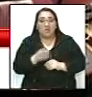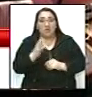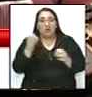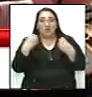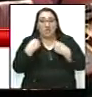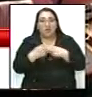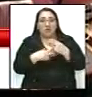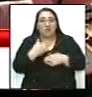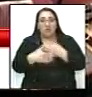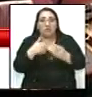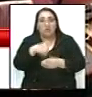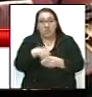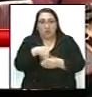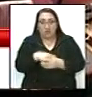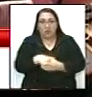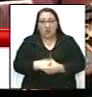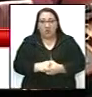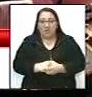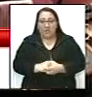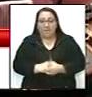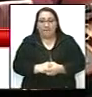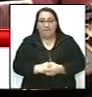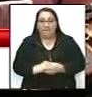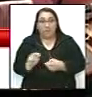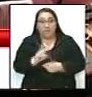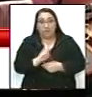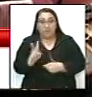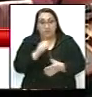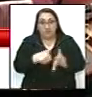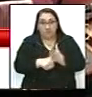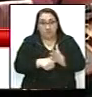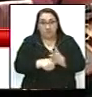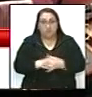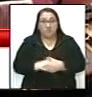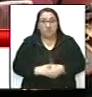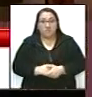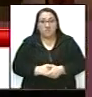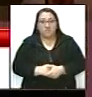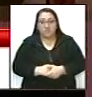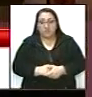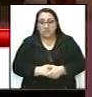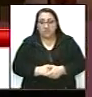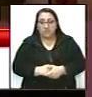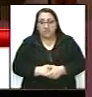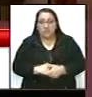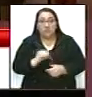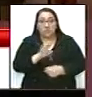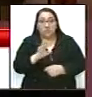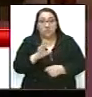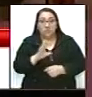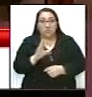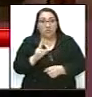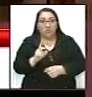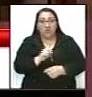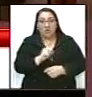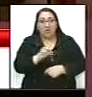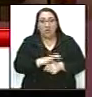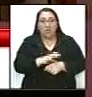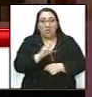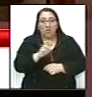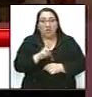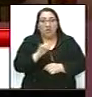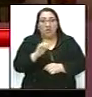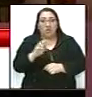088/2018-JN/Oficina Nacional de Procesos Electorales. En ambos oficios, sus titulares, por un lado el doctor